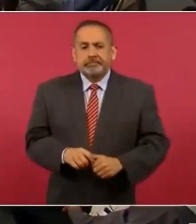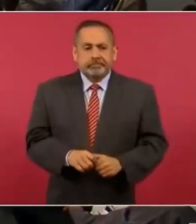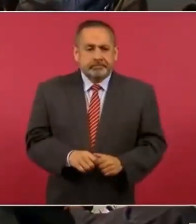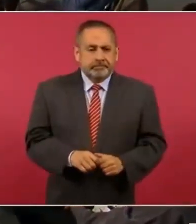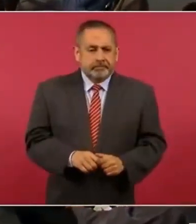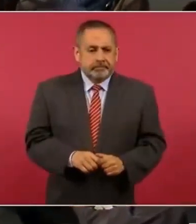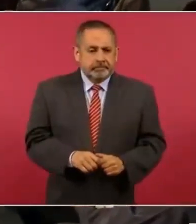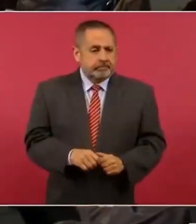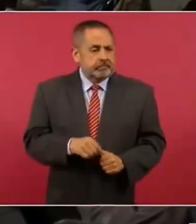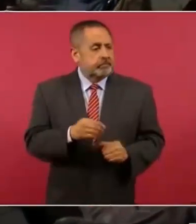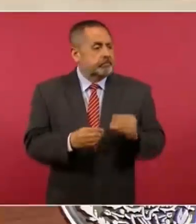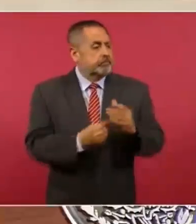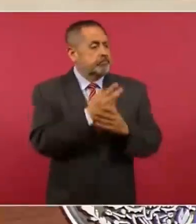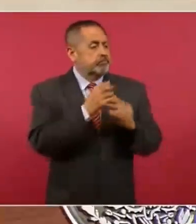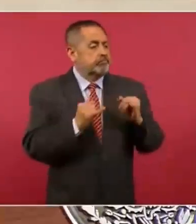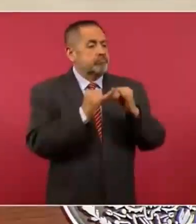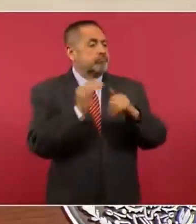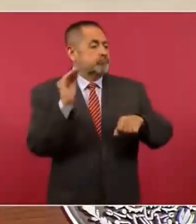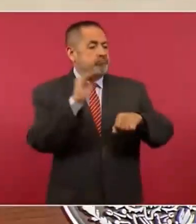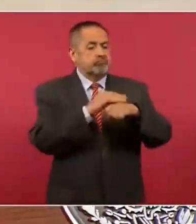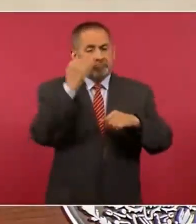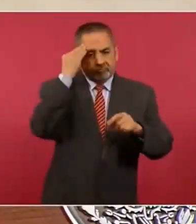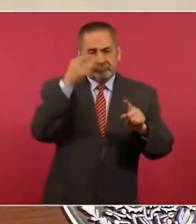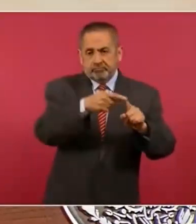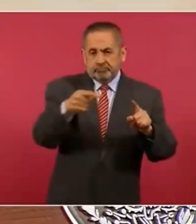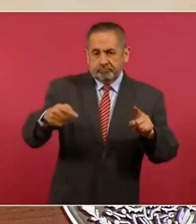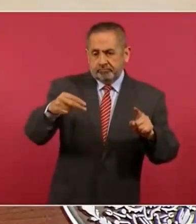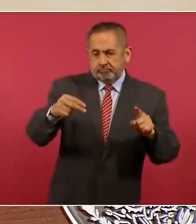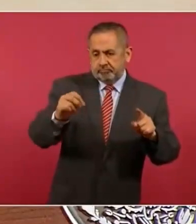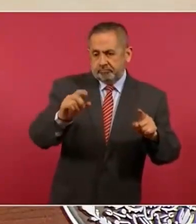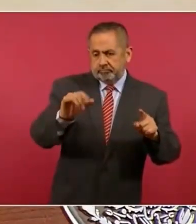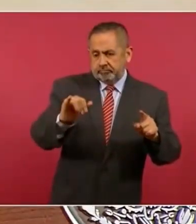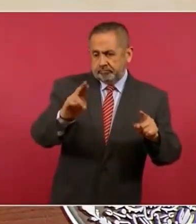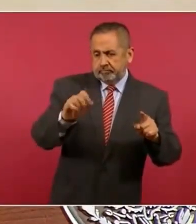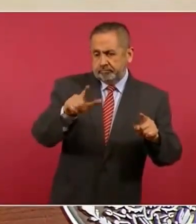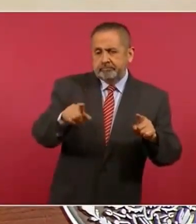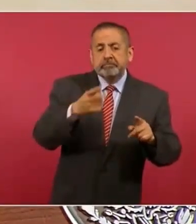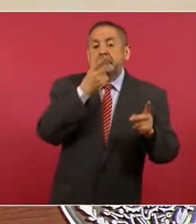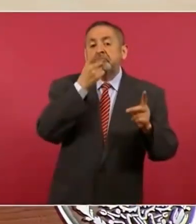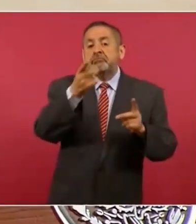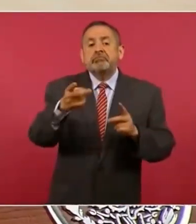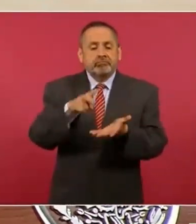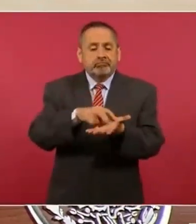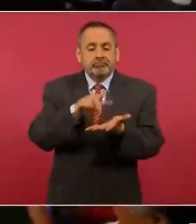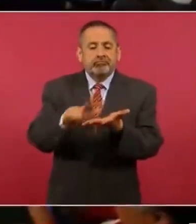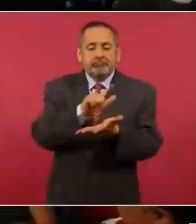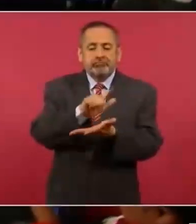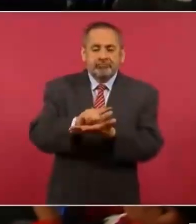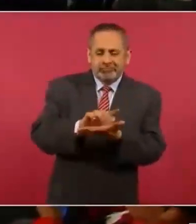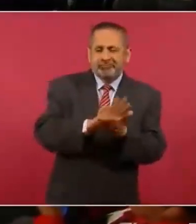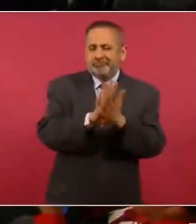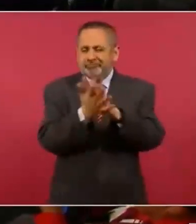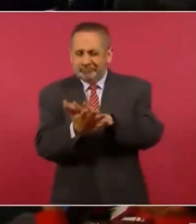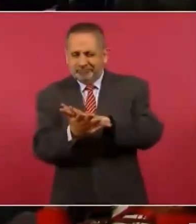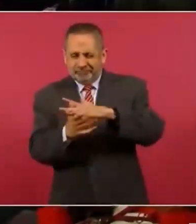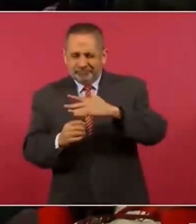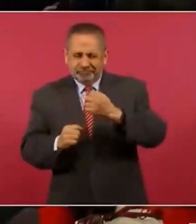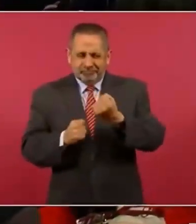que crearon durante el periodo neoliberal a partir de las reformas llamadas